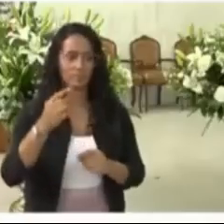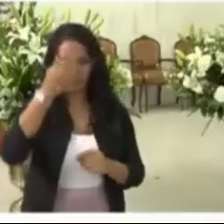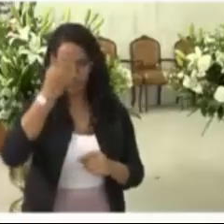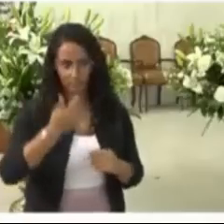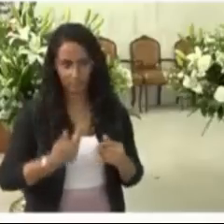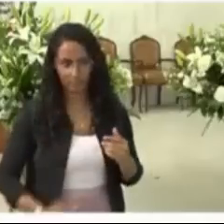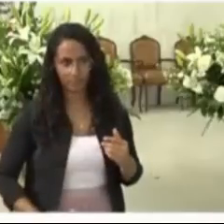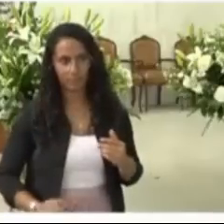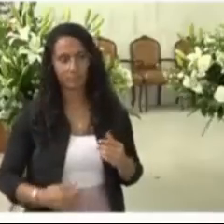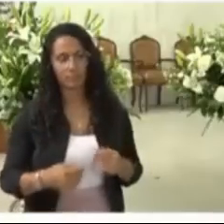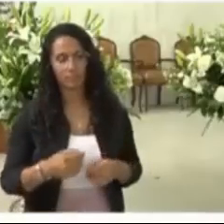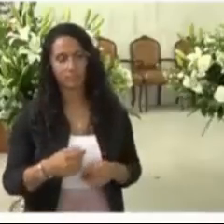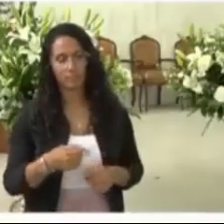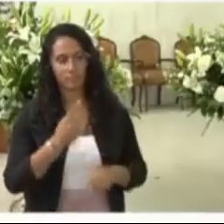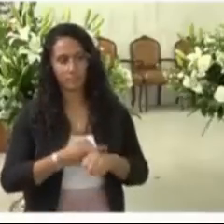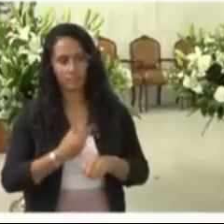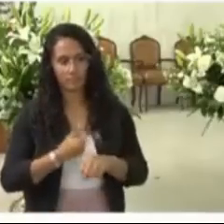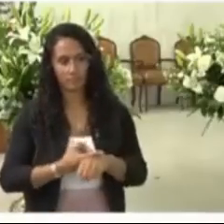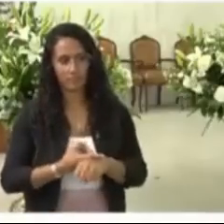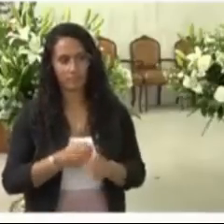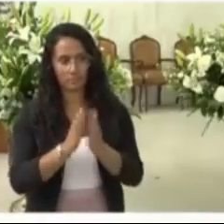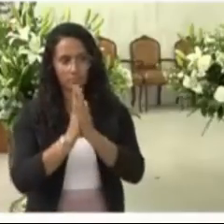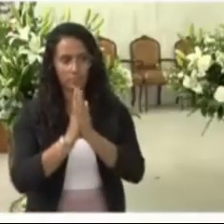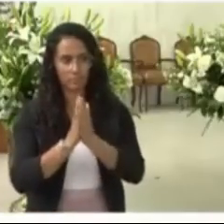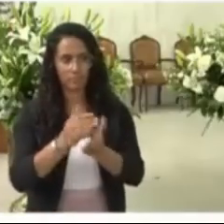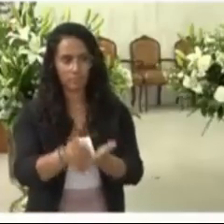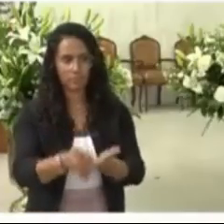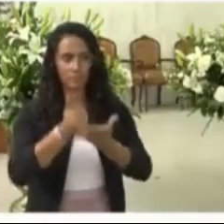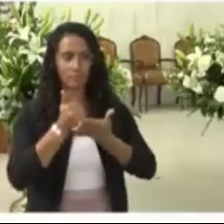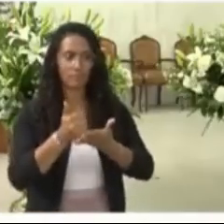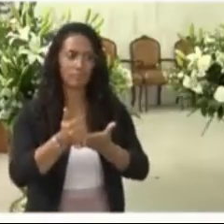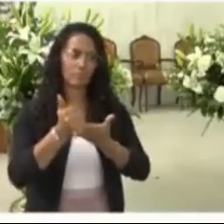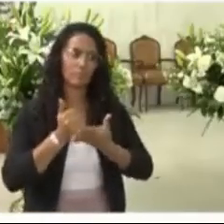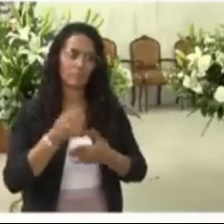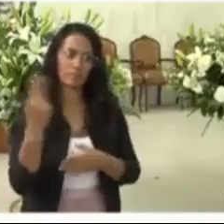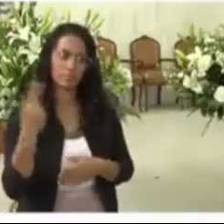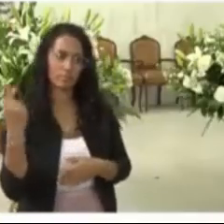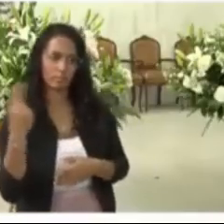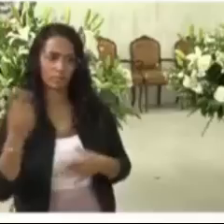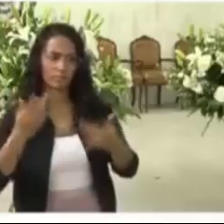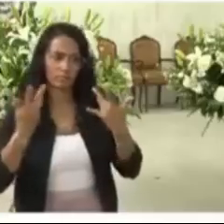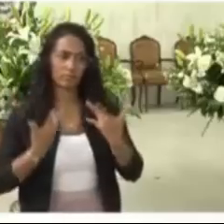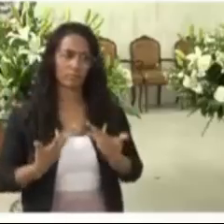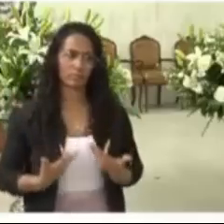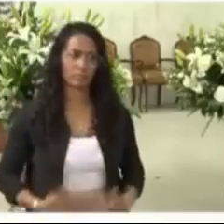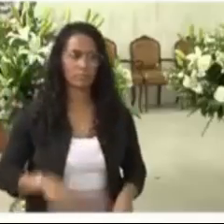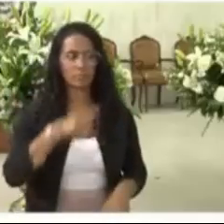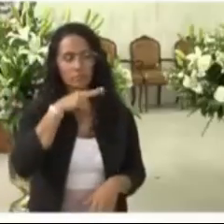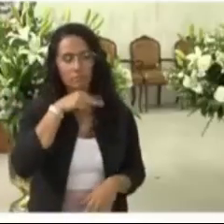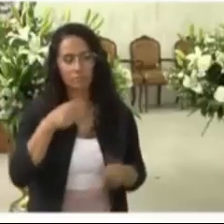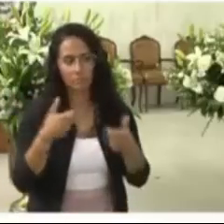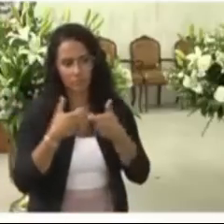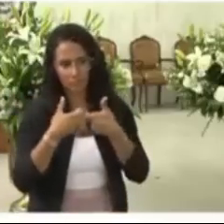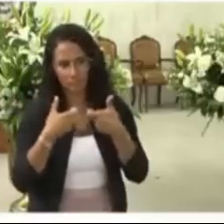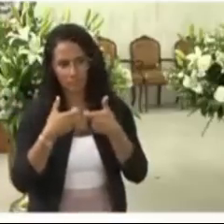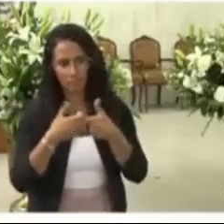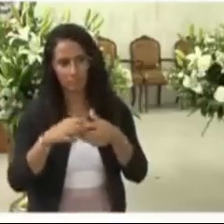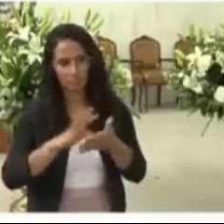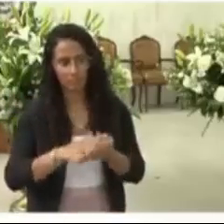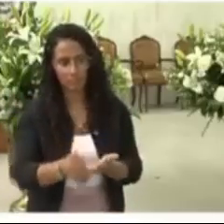hizo que el corazón amante de Dios se conmoviera. Y claramente dice